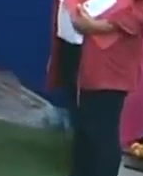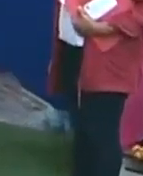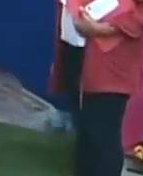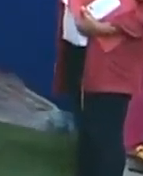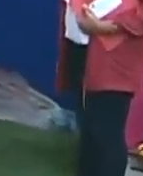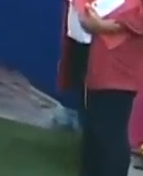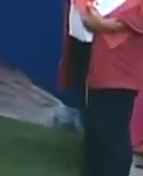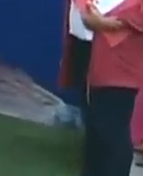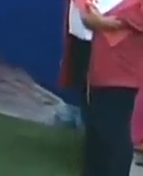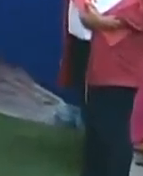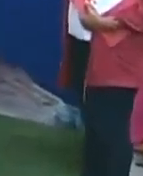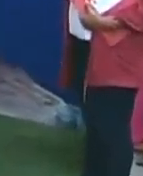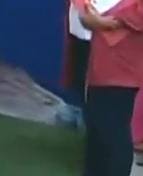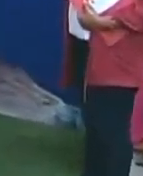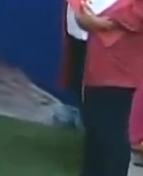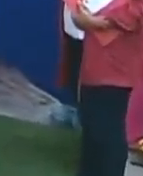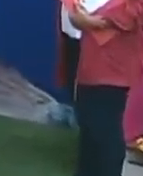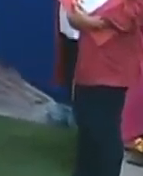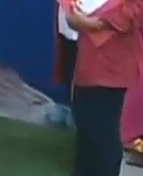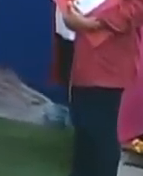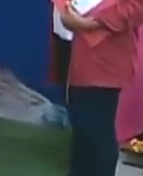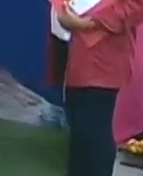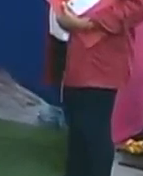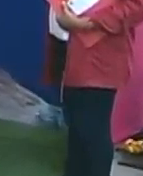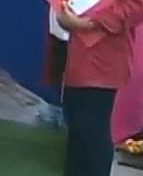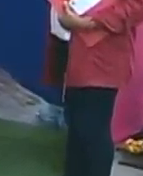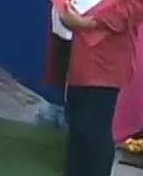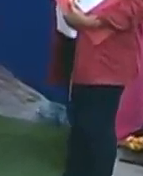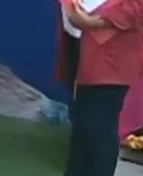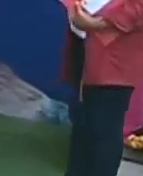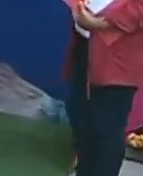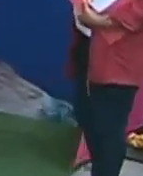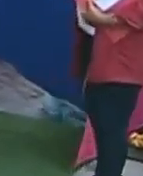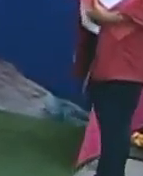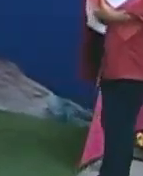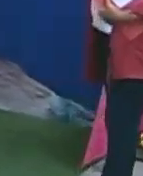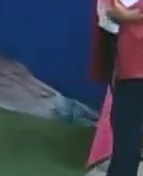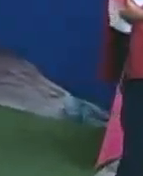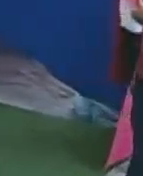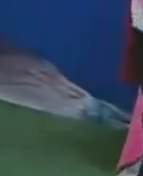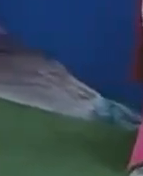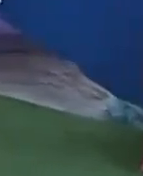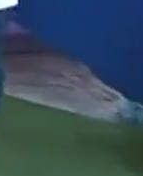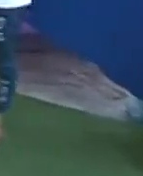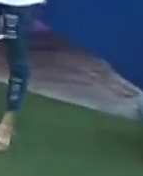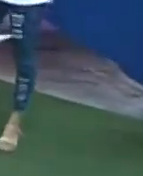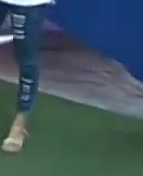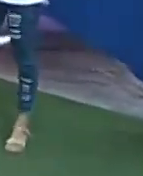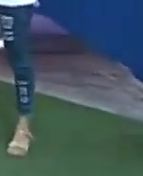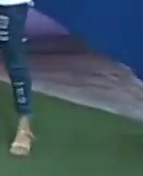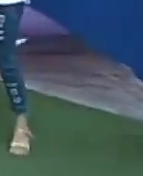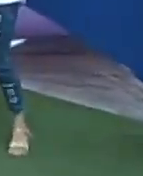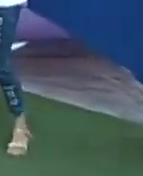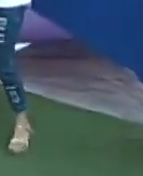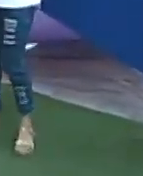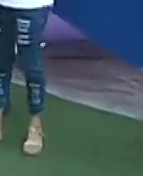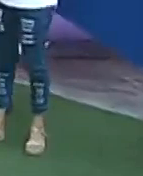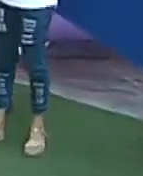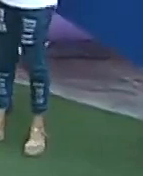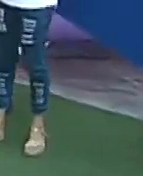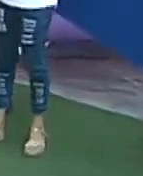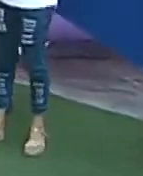a la mujer gestante, también a la mujer que se organiza para desarrollar el plan parto humanizado como política pública